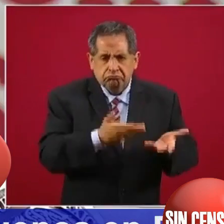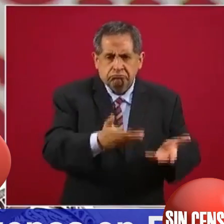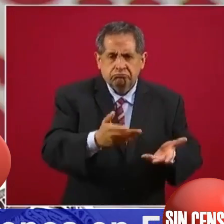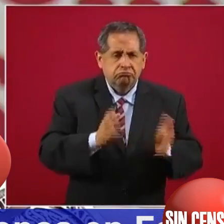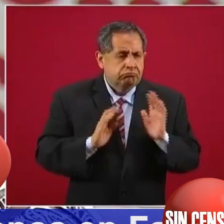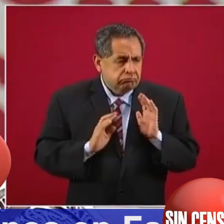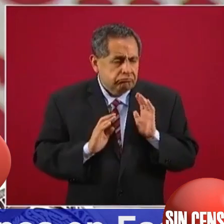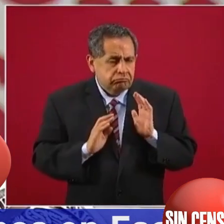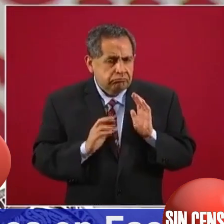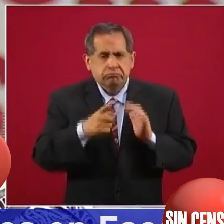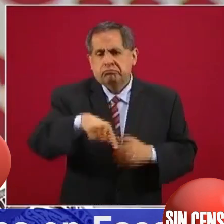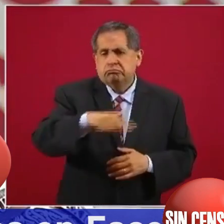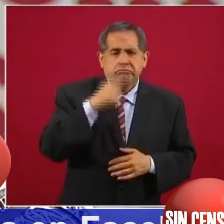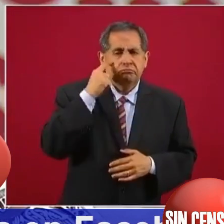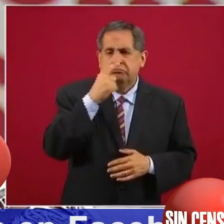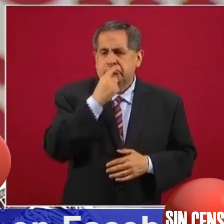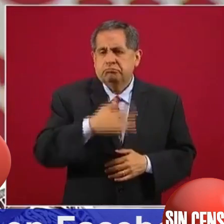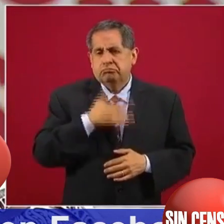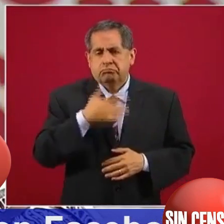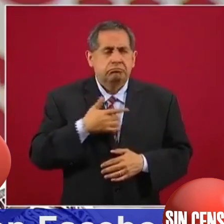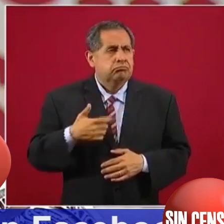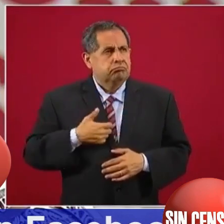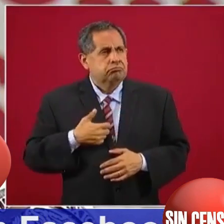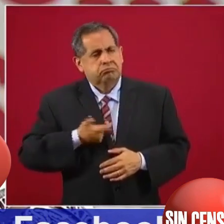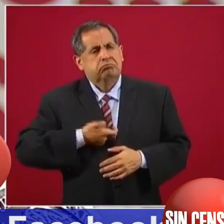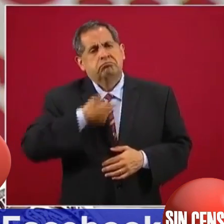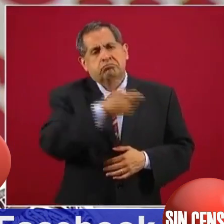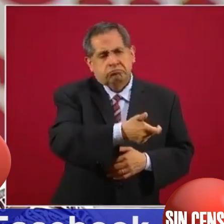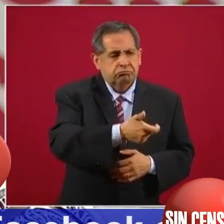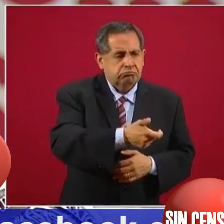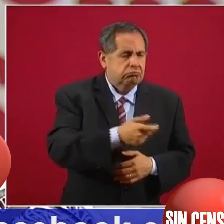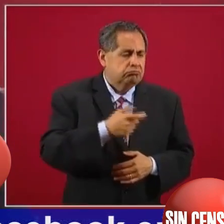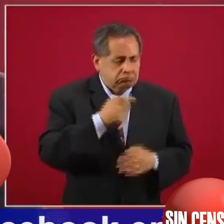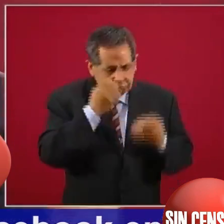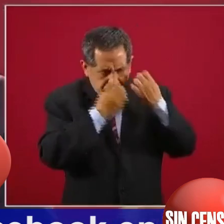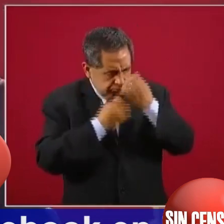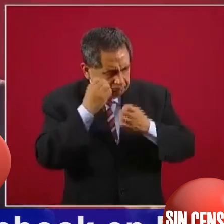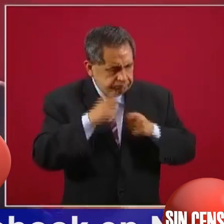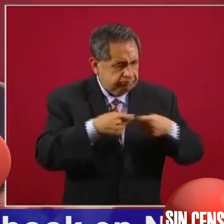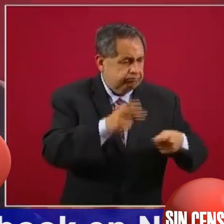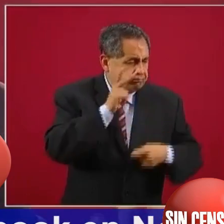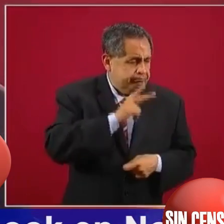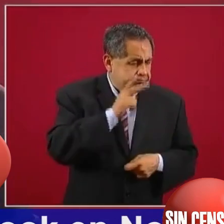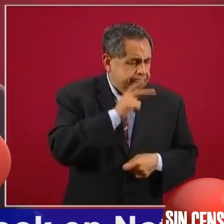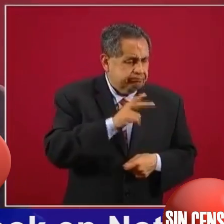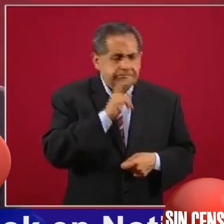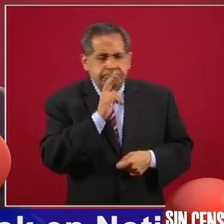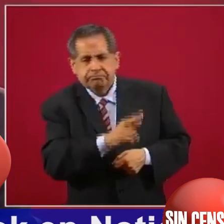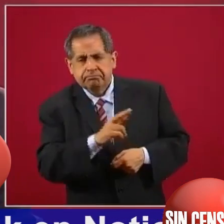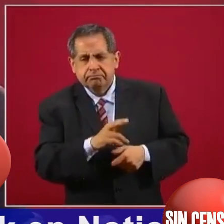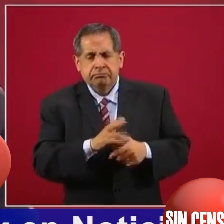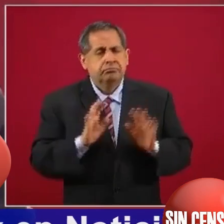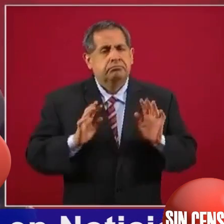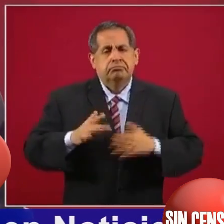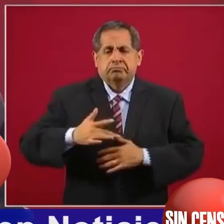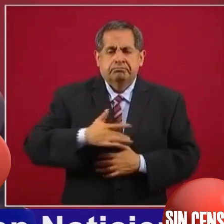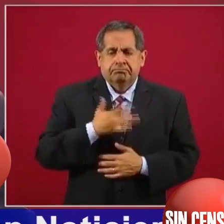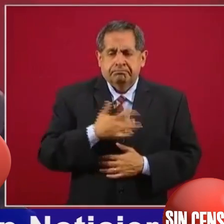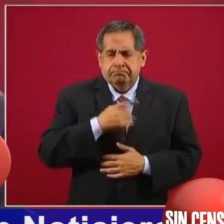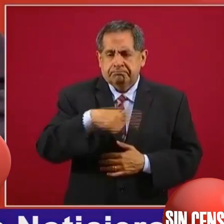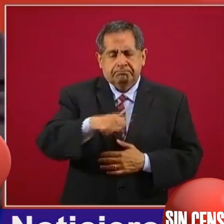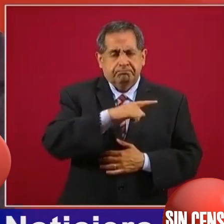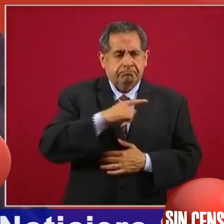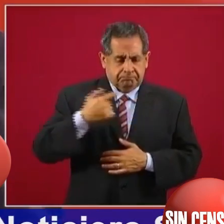ofrecido pruebas, desde luego con un costo, a quien se la quiera hacer, porque siente la necesidad de hacérsela, aun cuando no